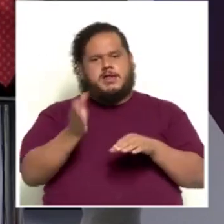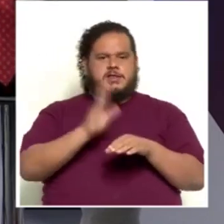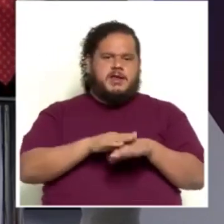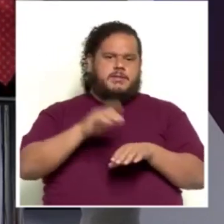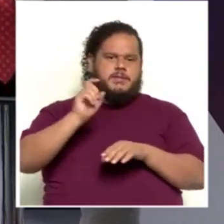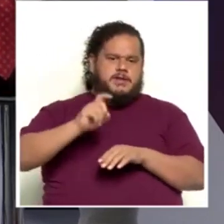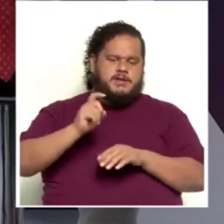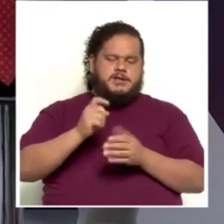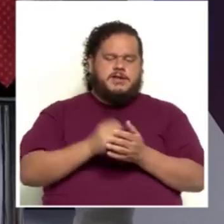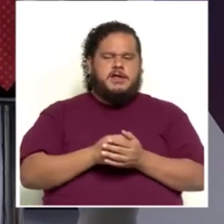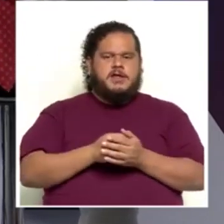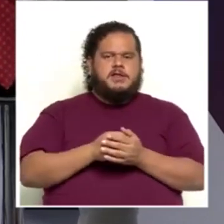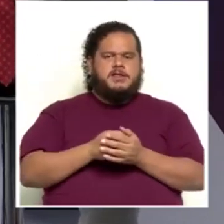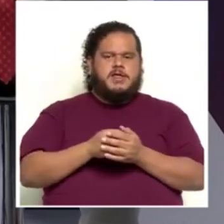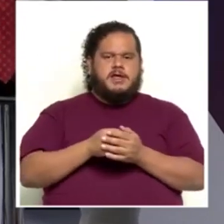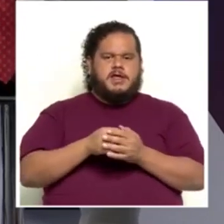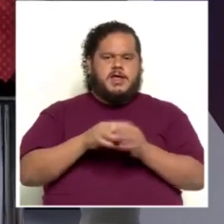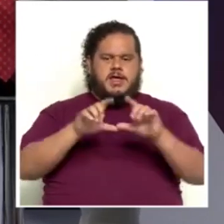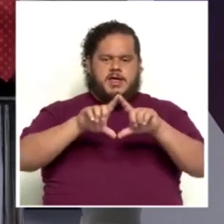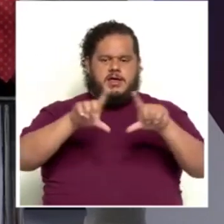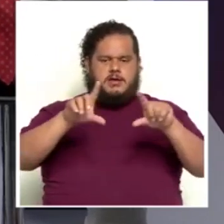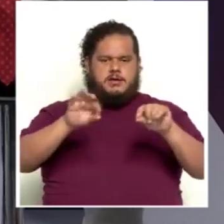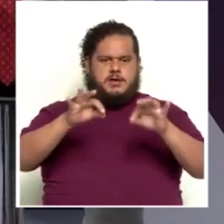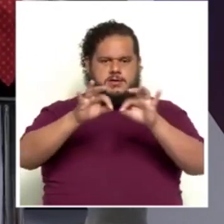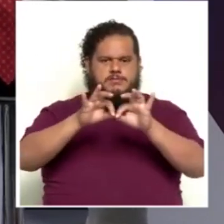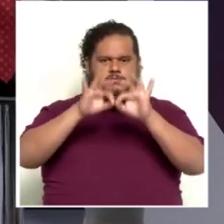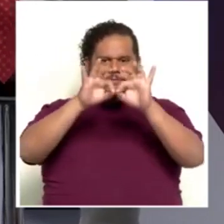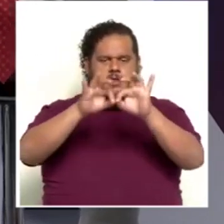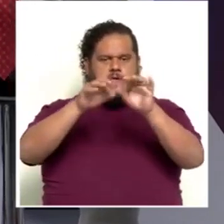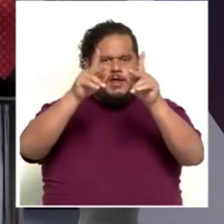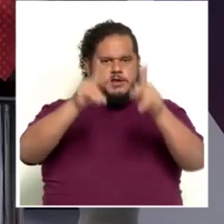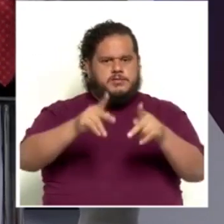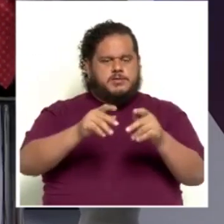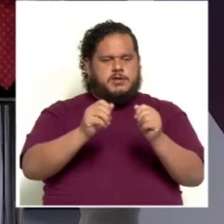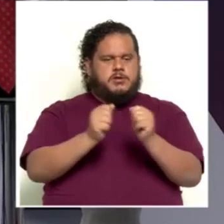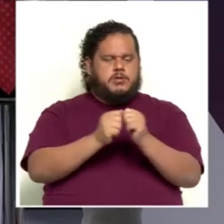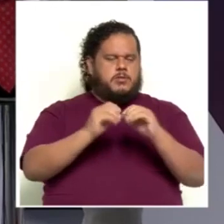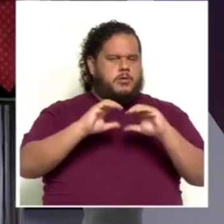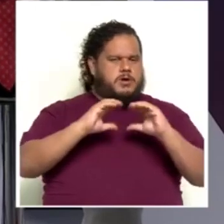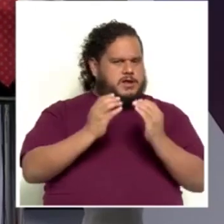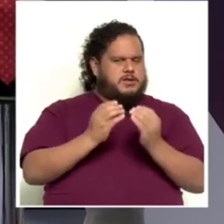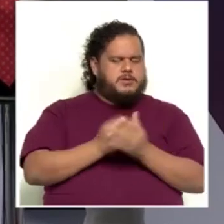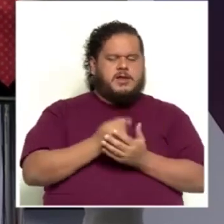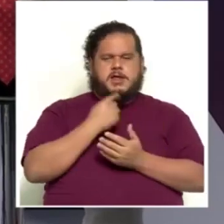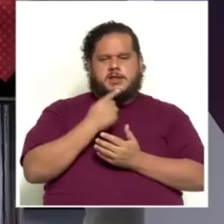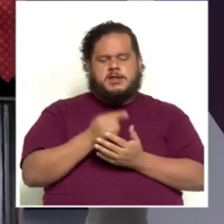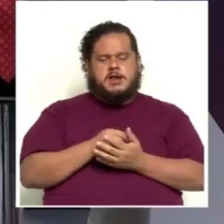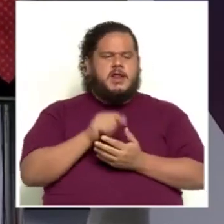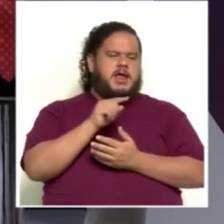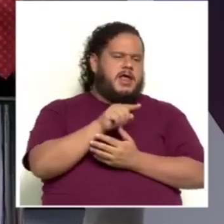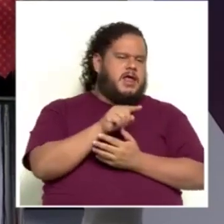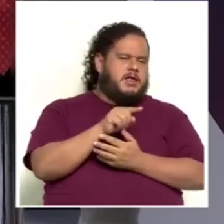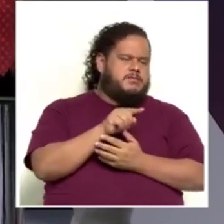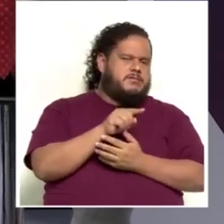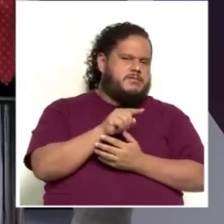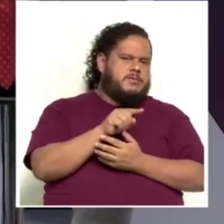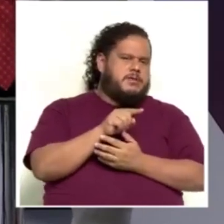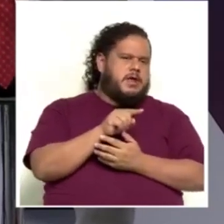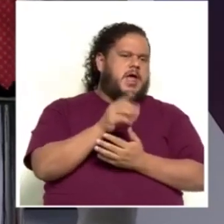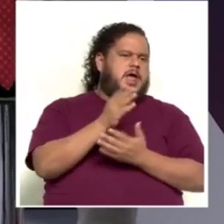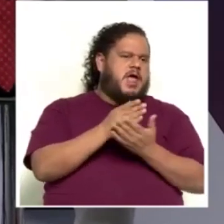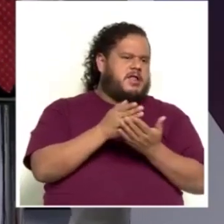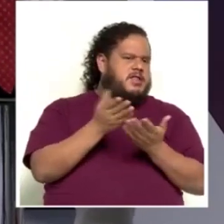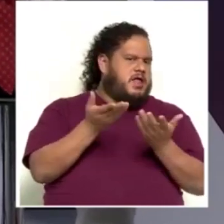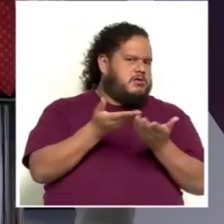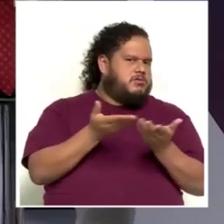tener que colgarle un cartelito a la gente con una categoría y decir, bueno, es tal cosa.